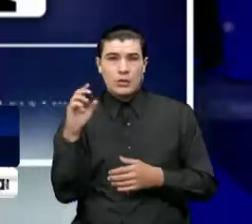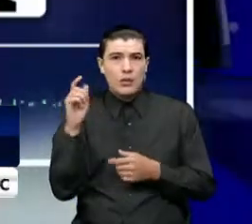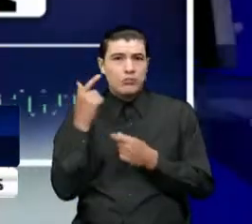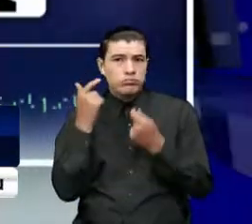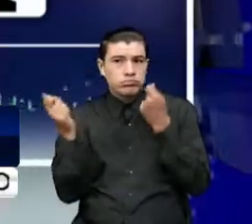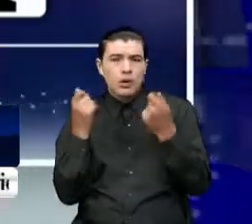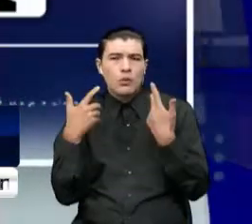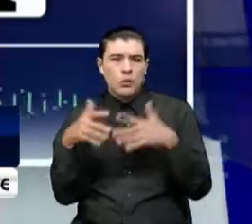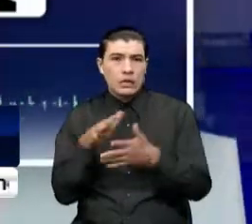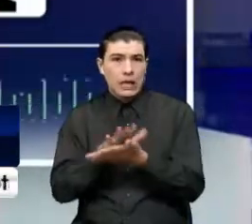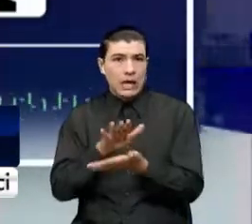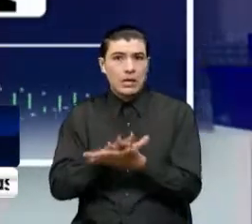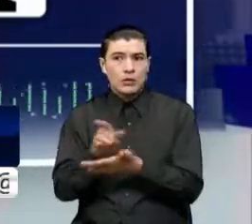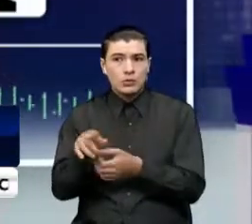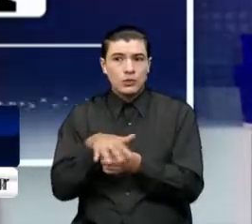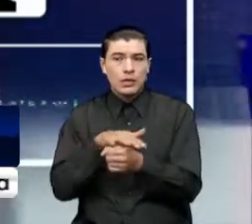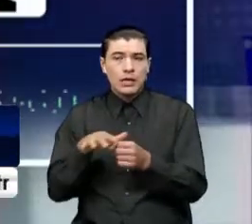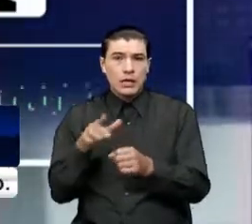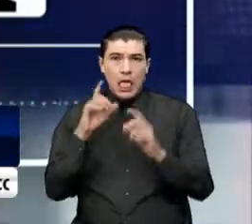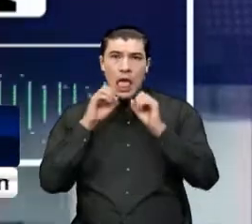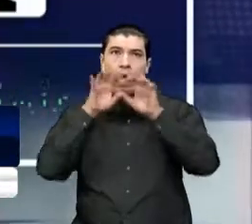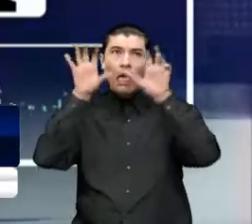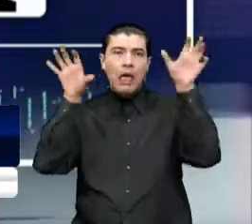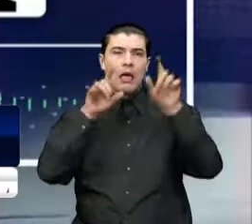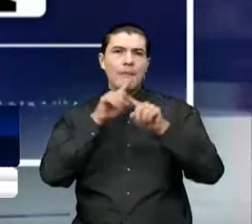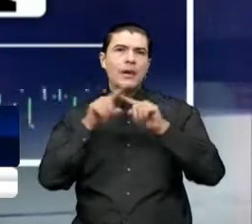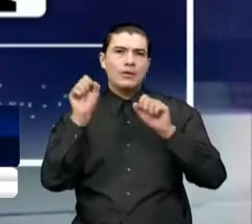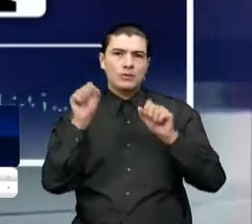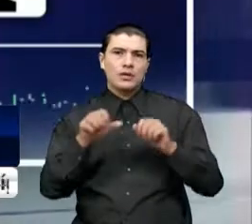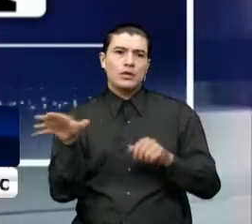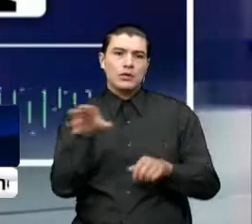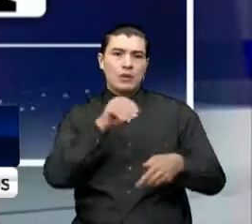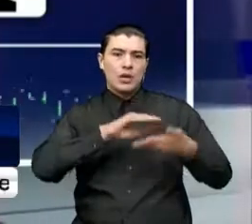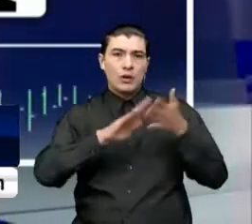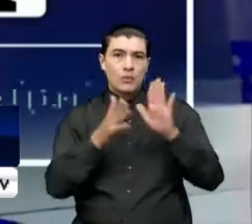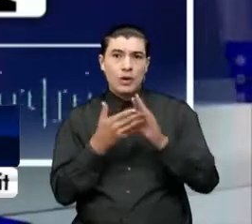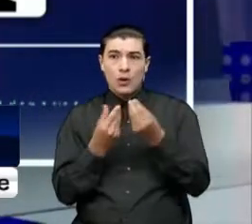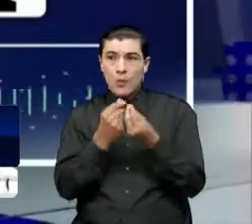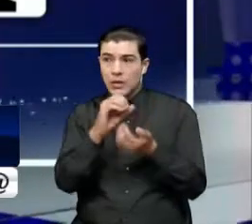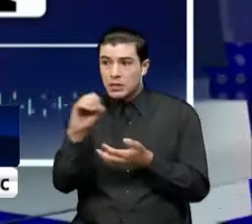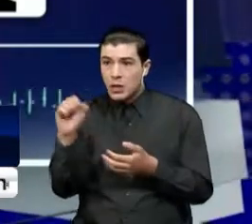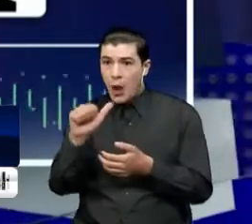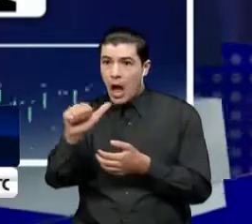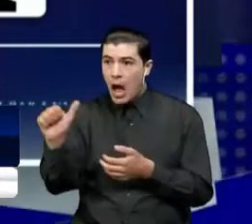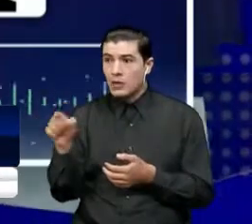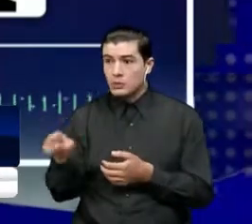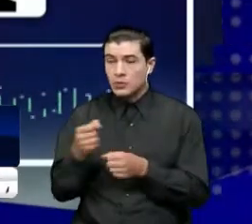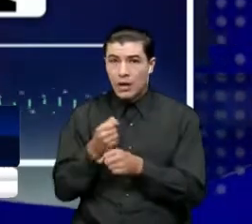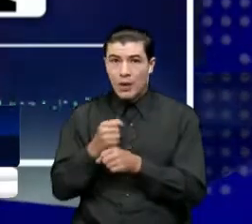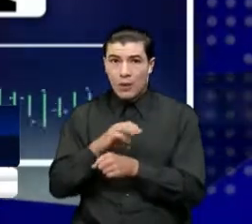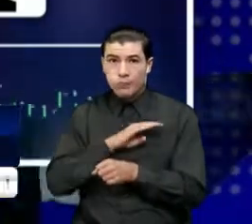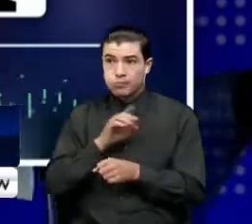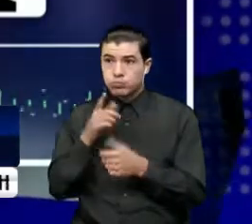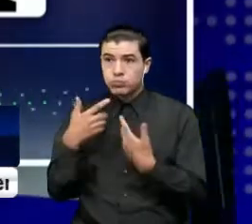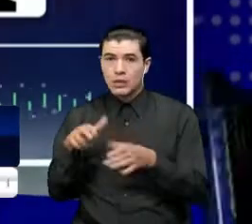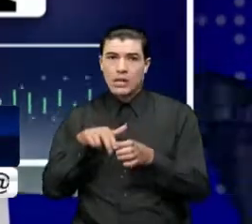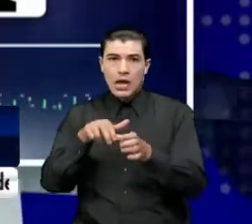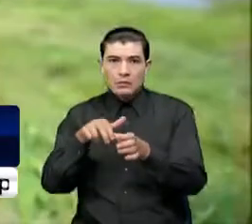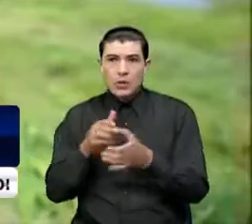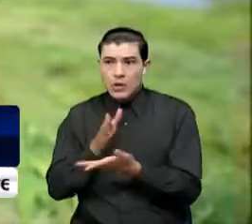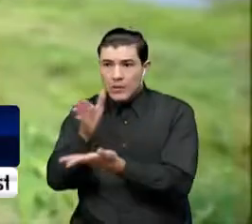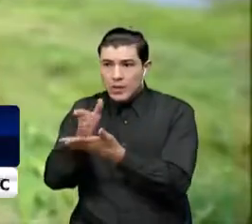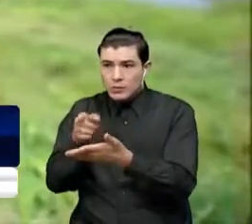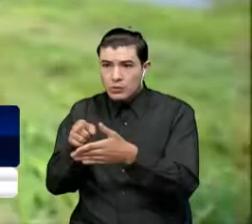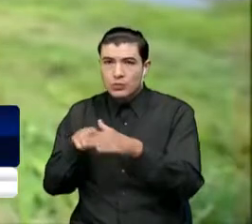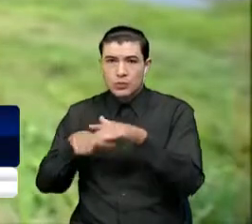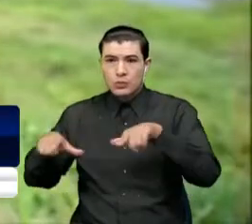con mucha prudencia eso de todas maneras no hay crear sus obras entre los mismos compañeros y todo para el desplazamiento de cada uno a su sitio de trabajo